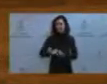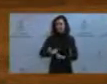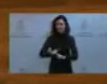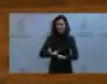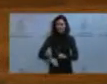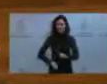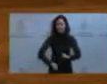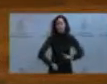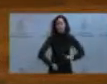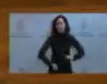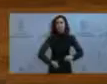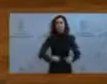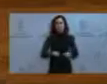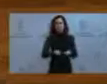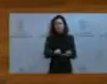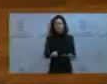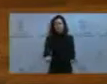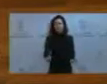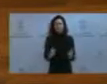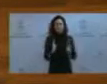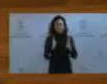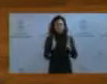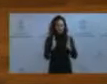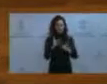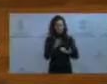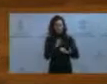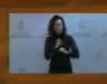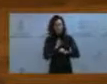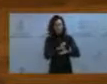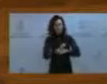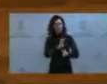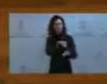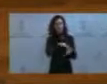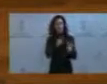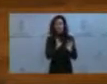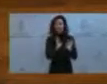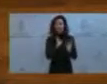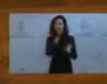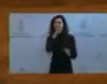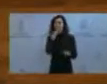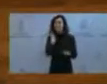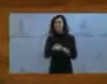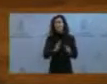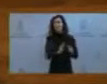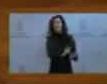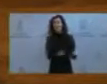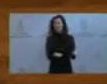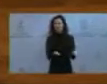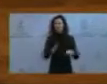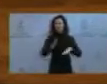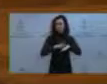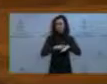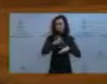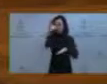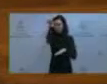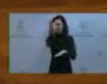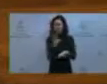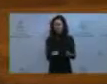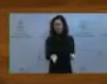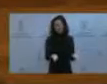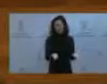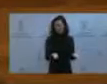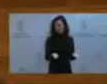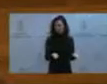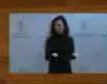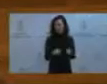esperar 6 meses porque la Consejería así lo dispone por motivos políticos, ideológicos. Al final, los